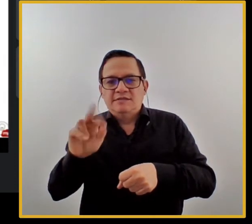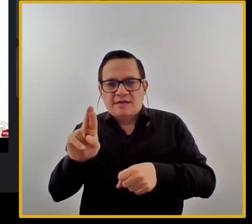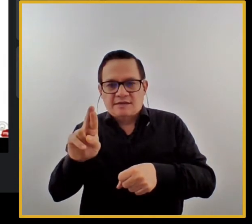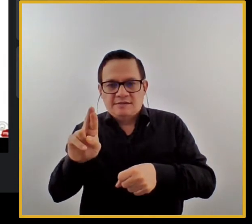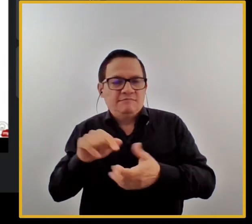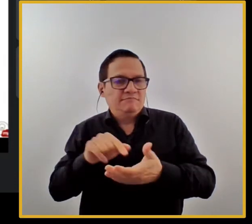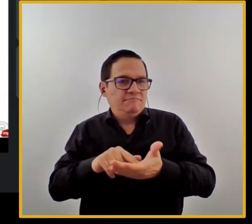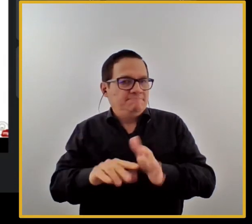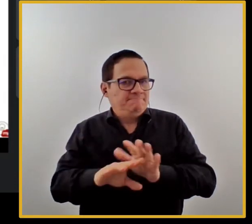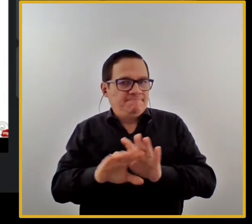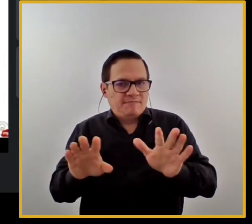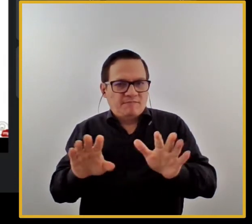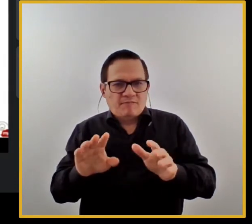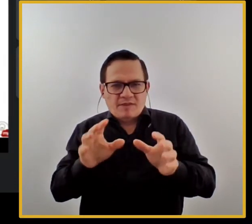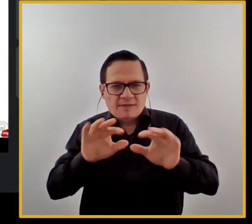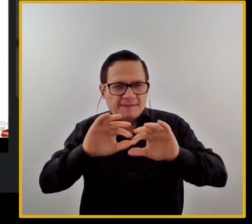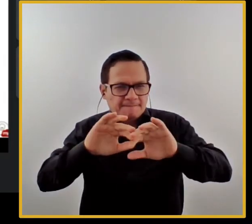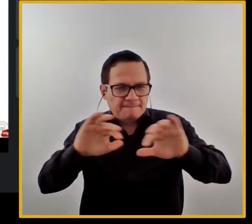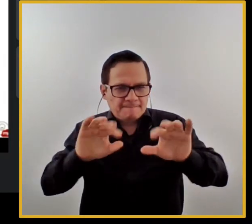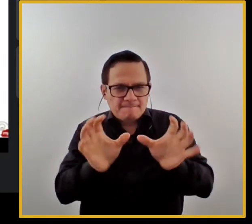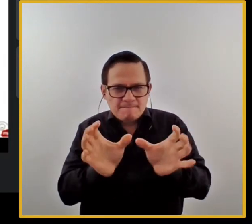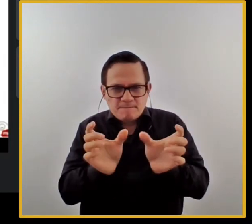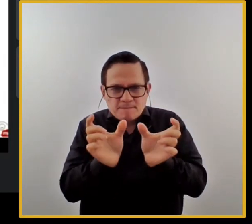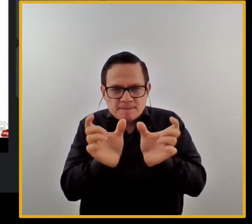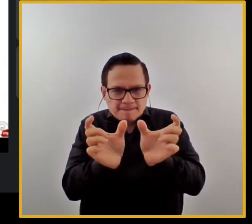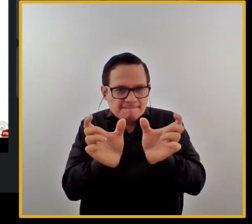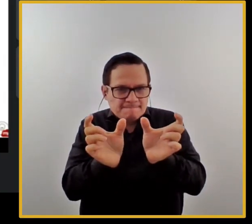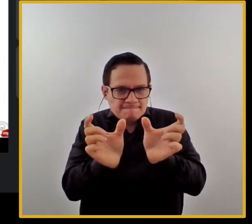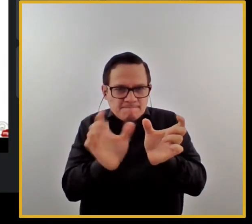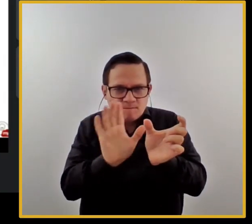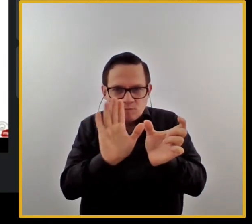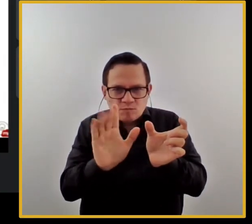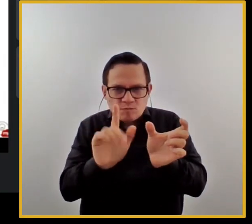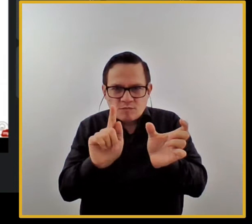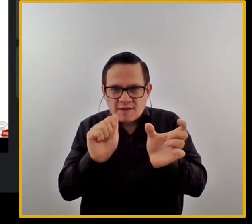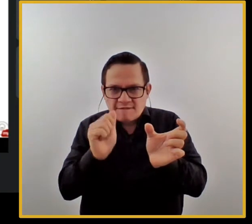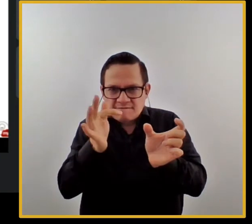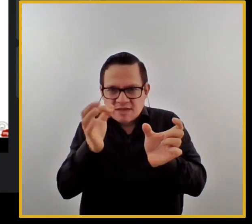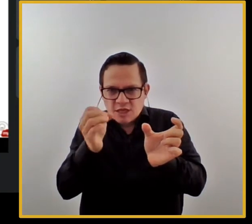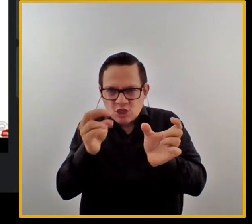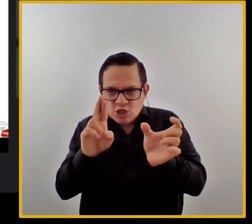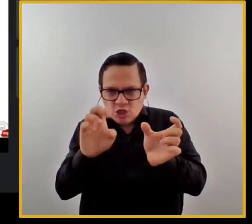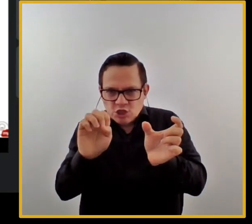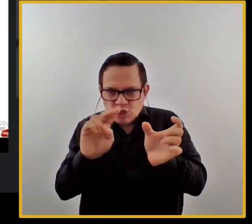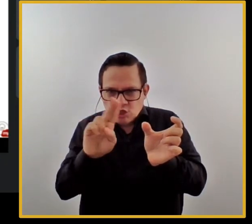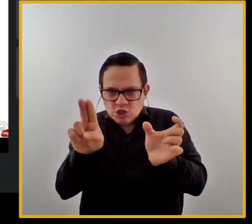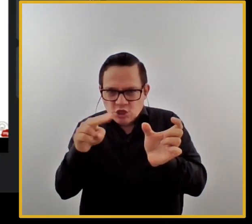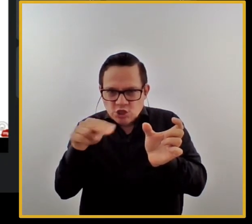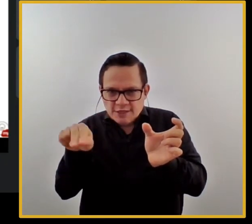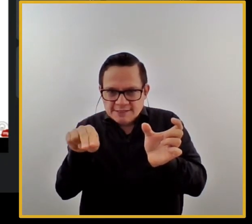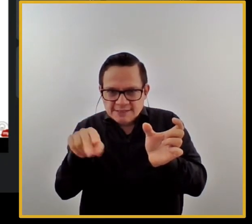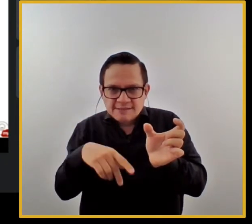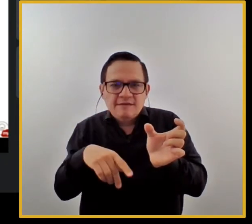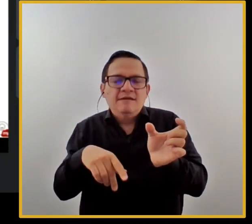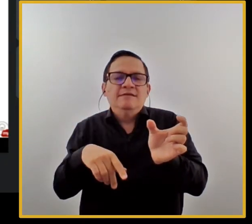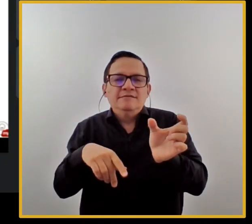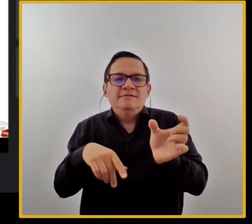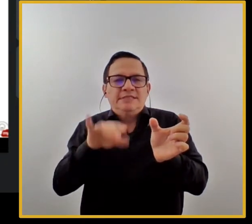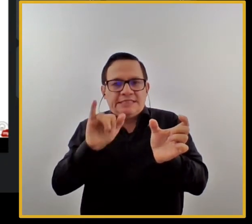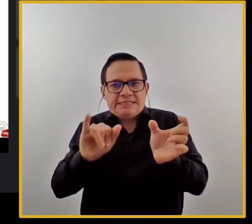por separado, pues, por factores, ¿cierto? Para poder hacer